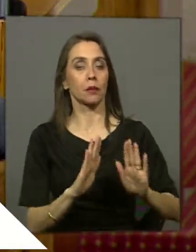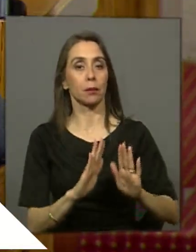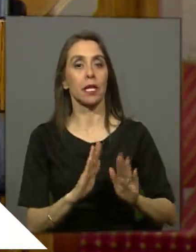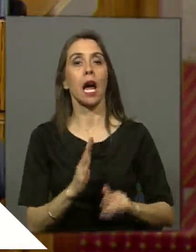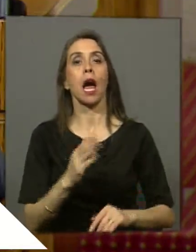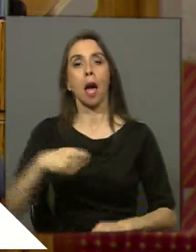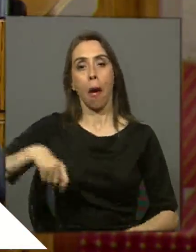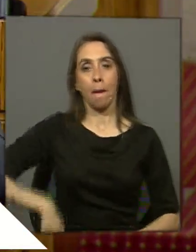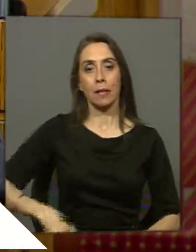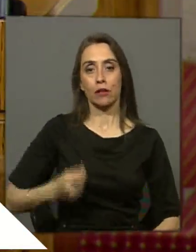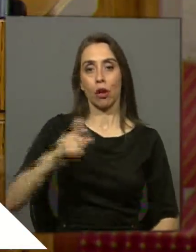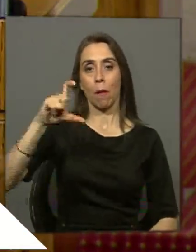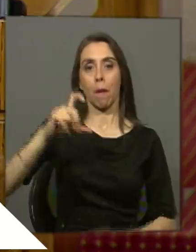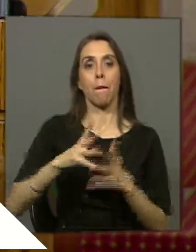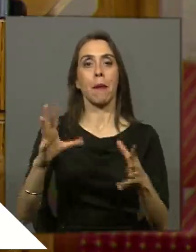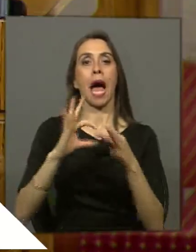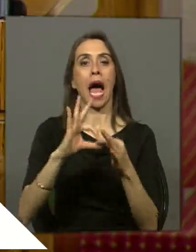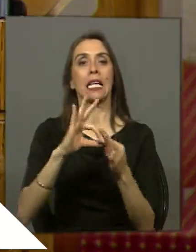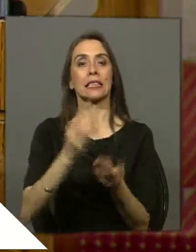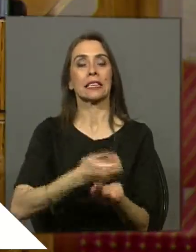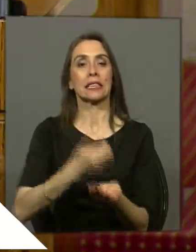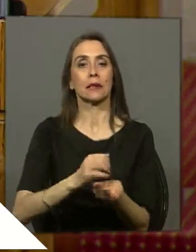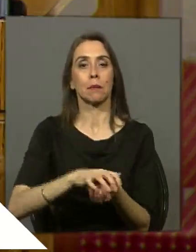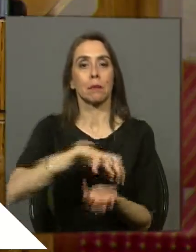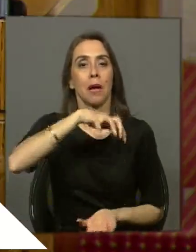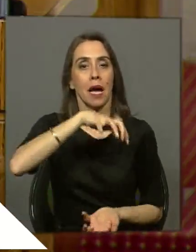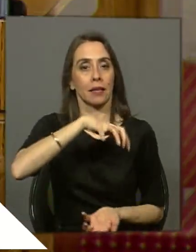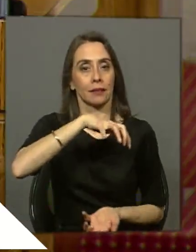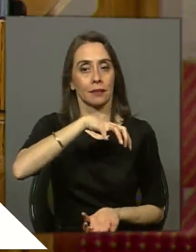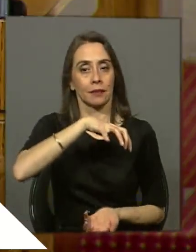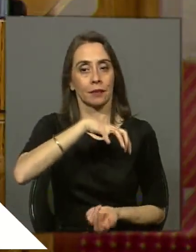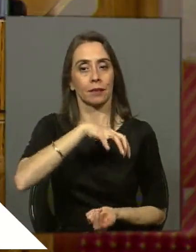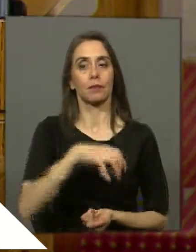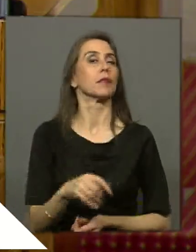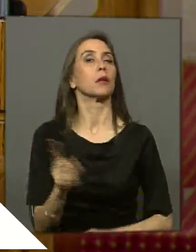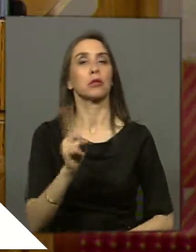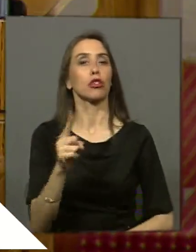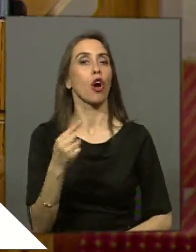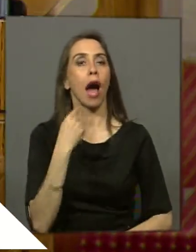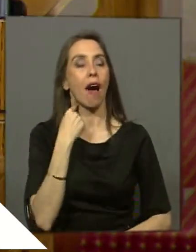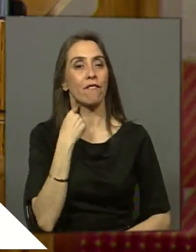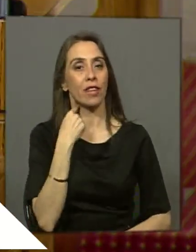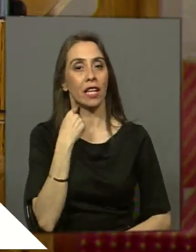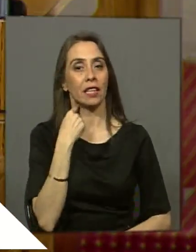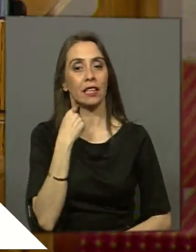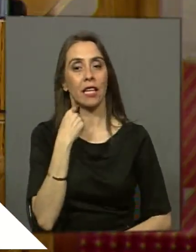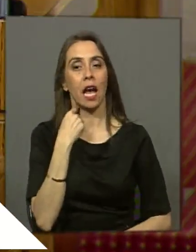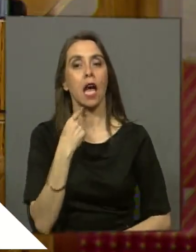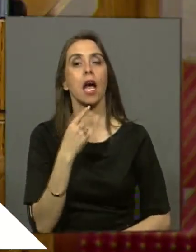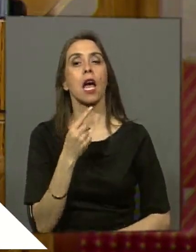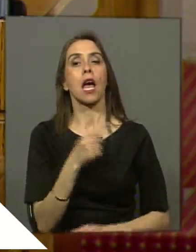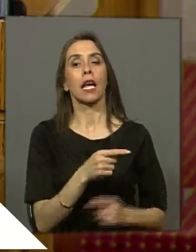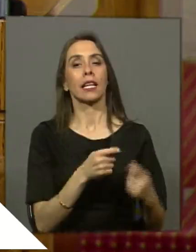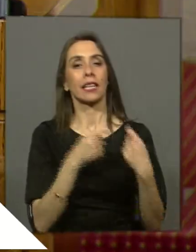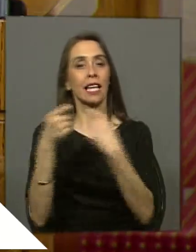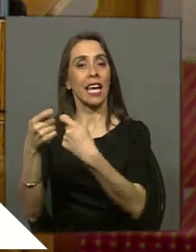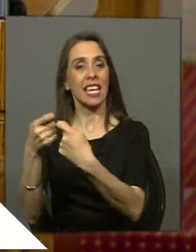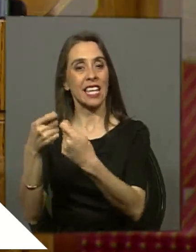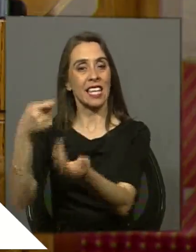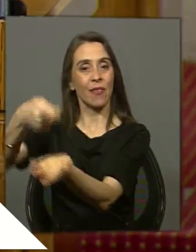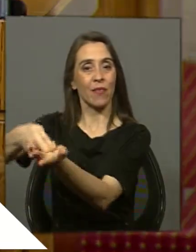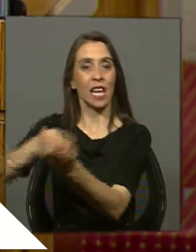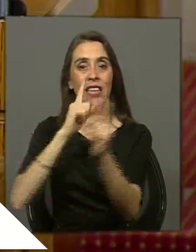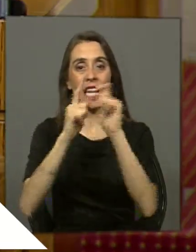pensiones más rentabilidad y se hace sin afectar el nivel de riesgo de esas inversiones en